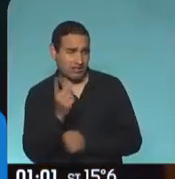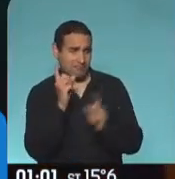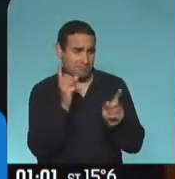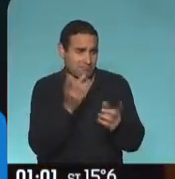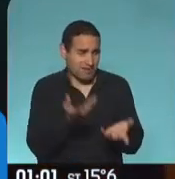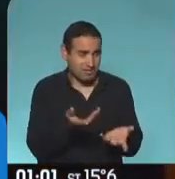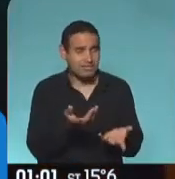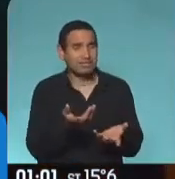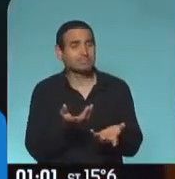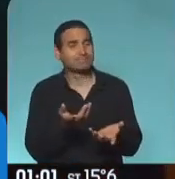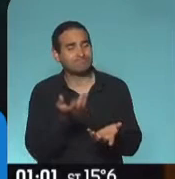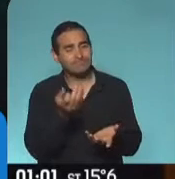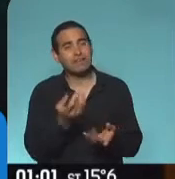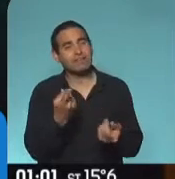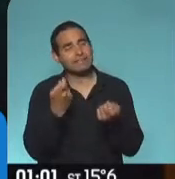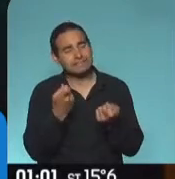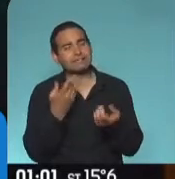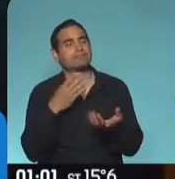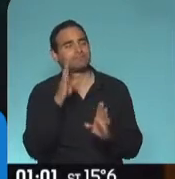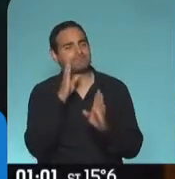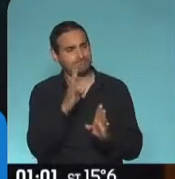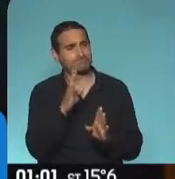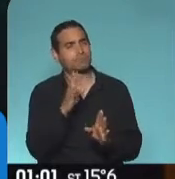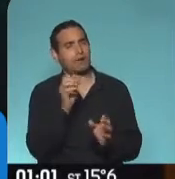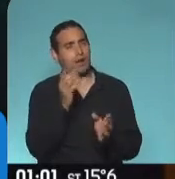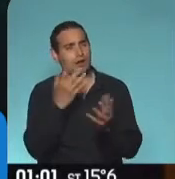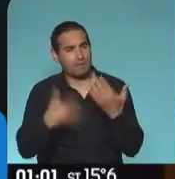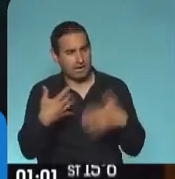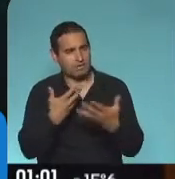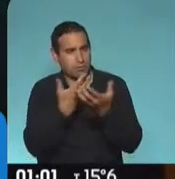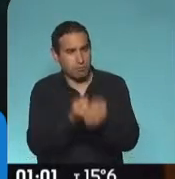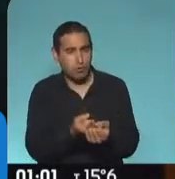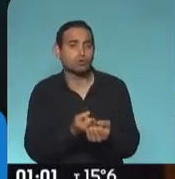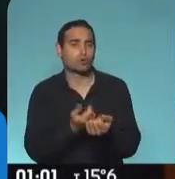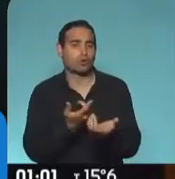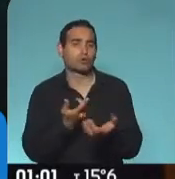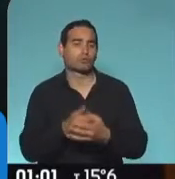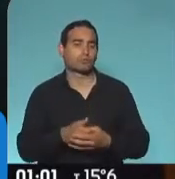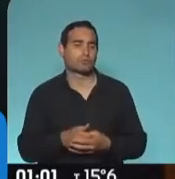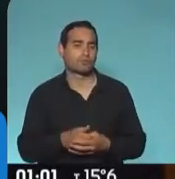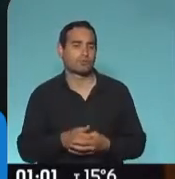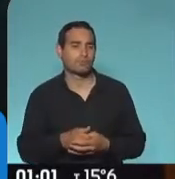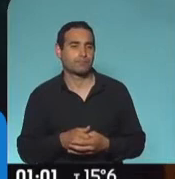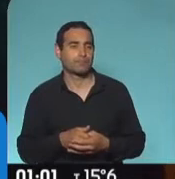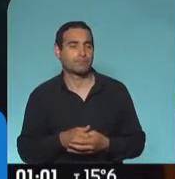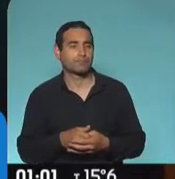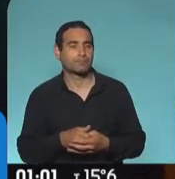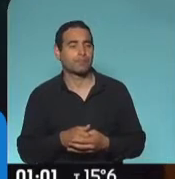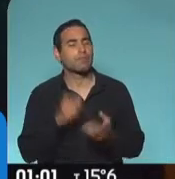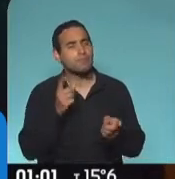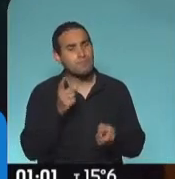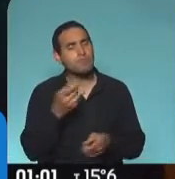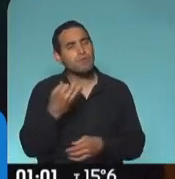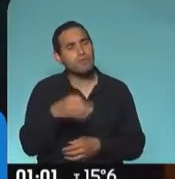o docentes no tenemos que cumplir ese rol en la emergencia mientras se recupera la realidad social y económica en la argentina pero también